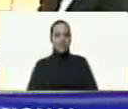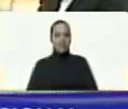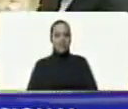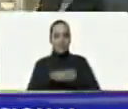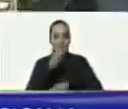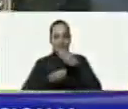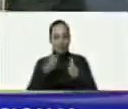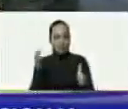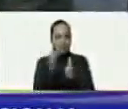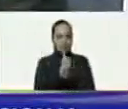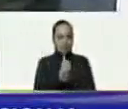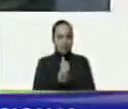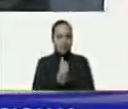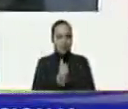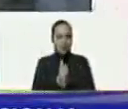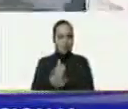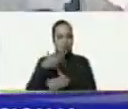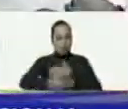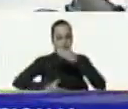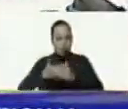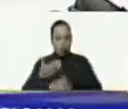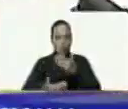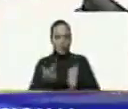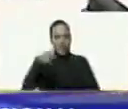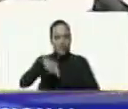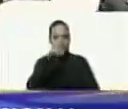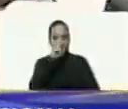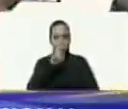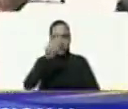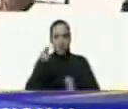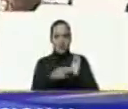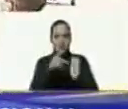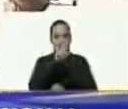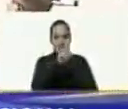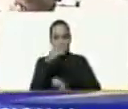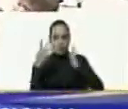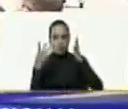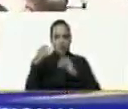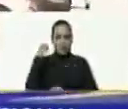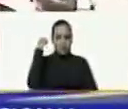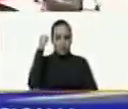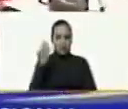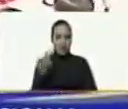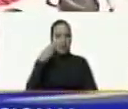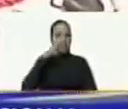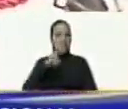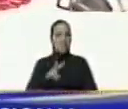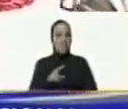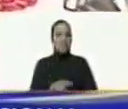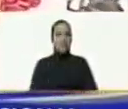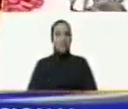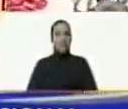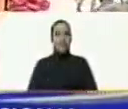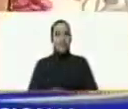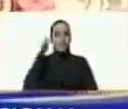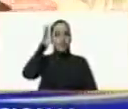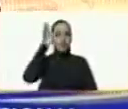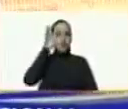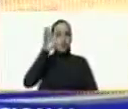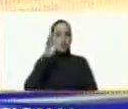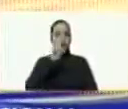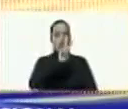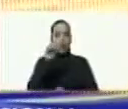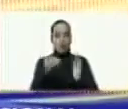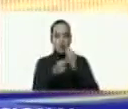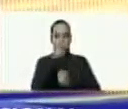logrando cabalgar este año 2019 victoriosa y ver el futuro